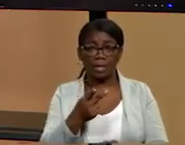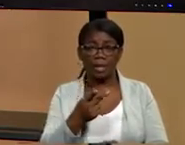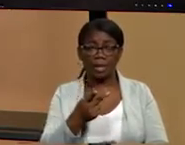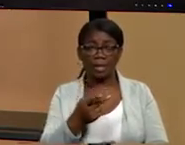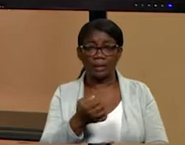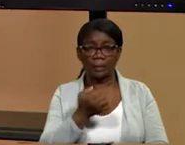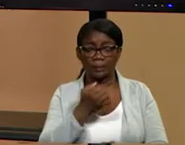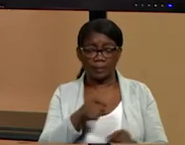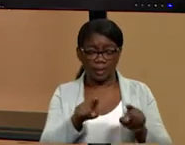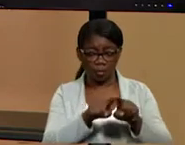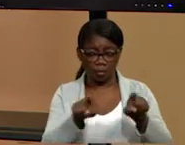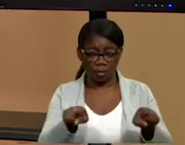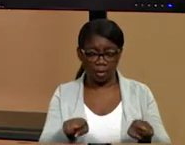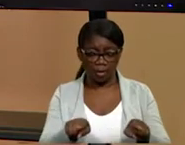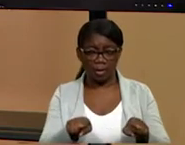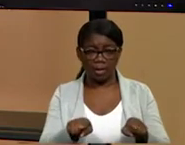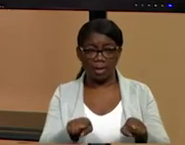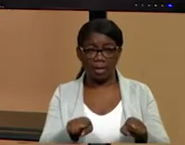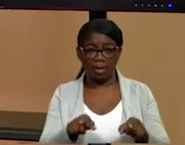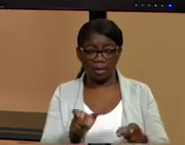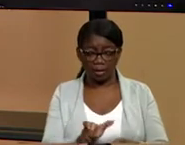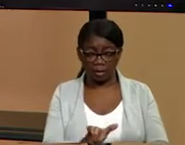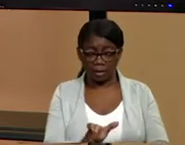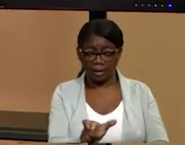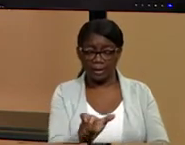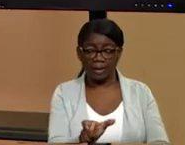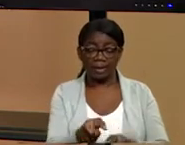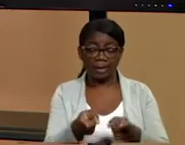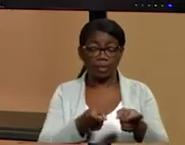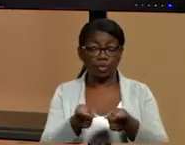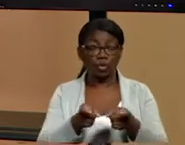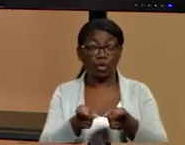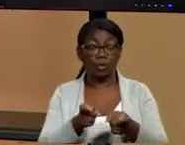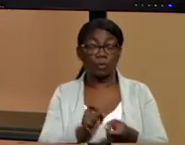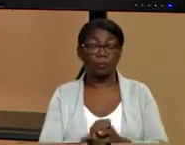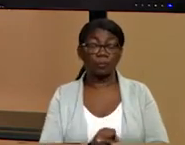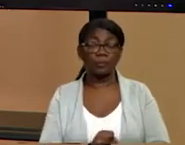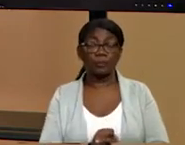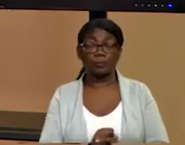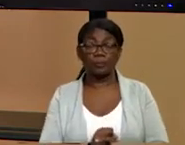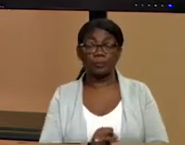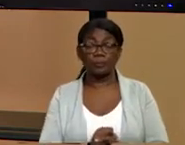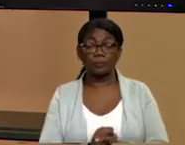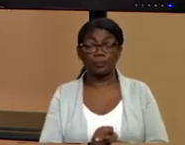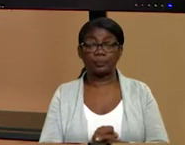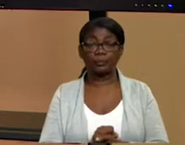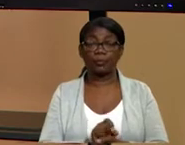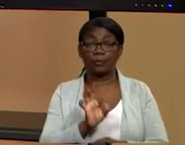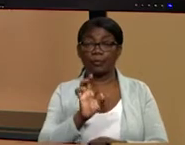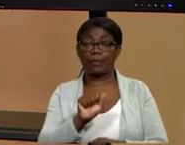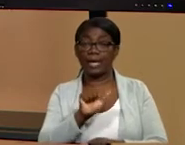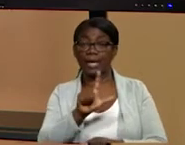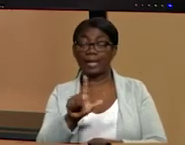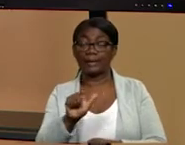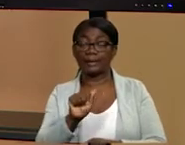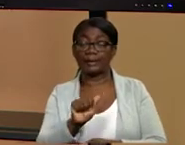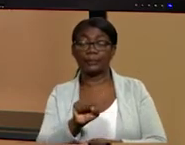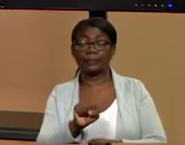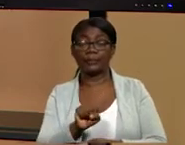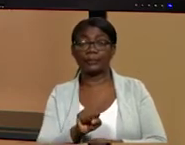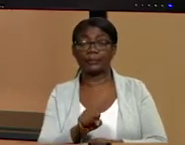en un equipo, sobre todo en una tarjeta de control. ¿Ok? Los ojos. ¿Por qué? Porque podemos